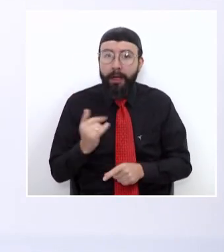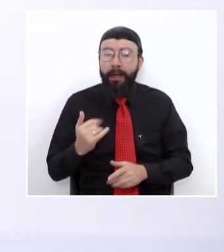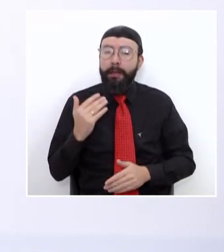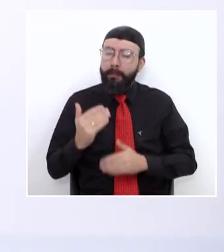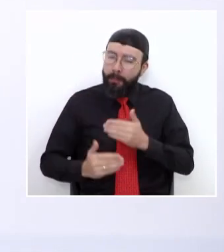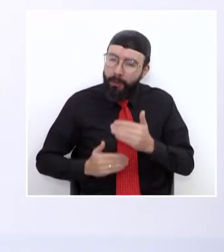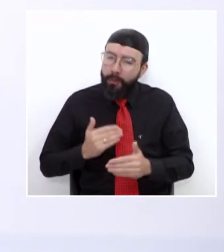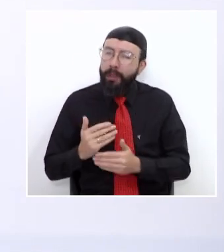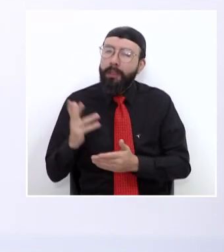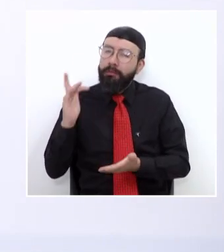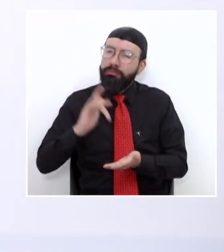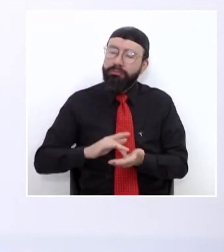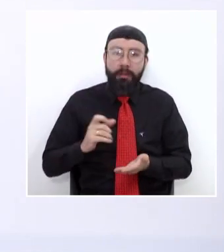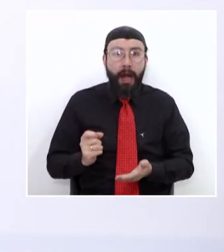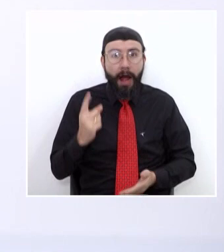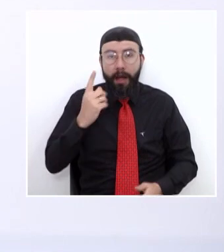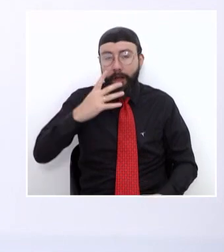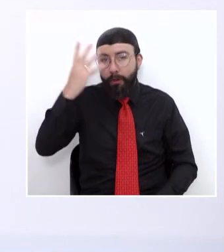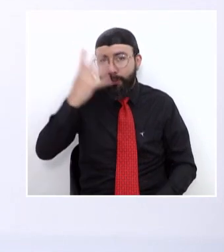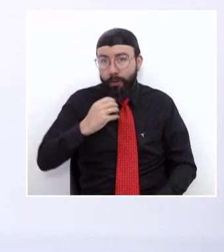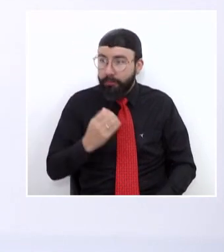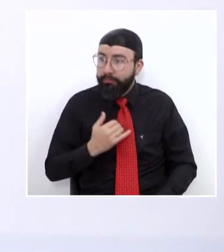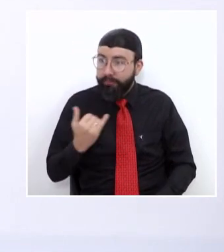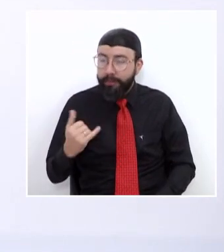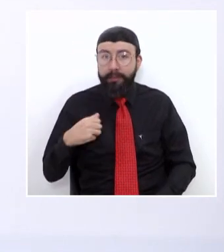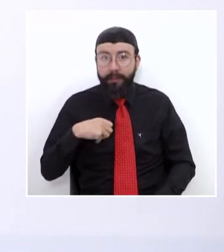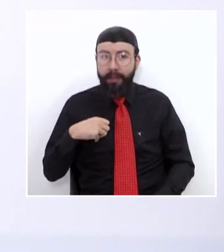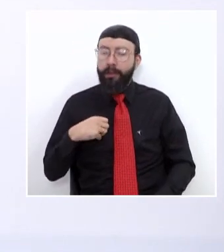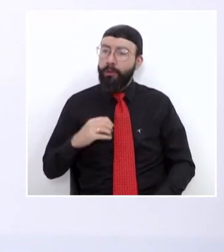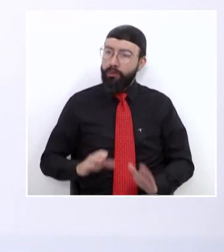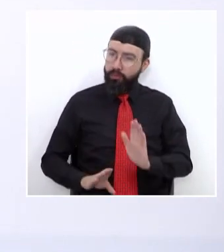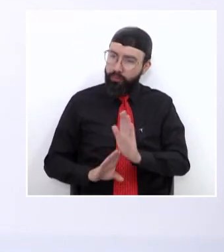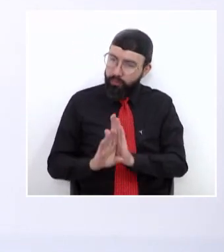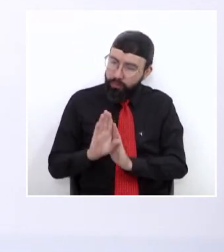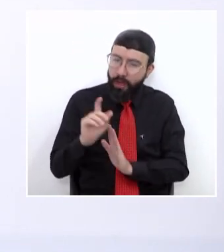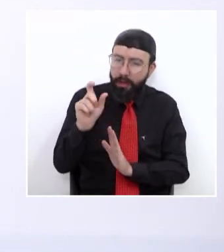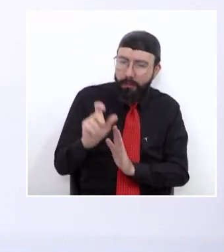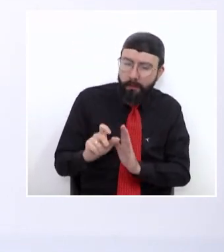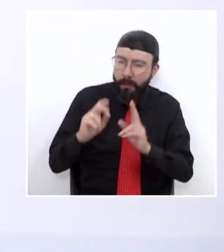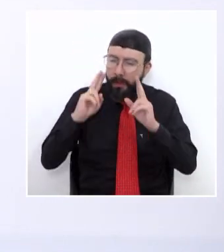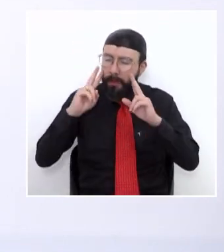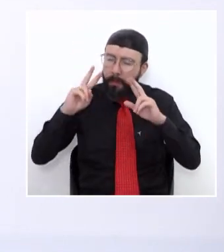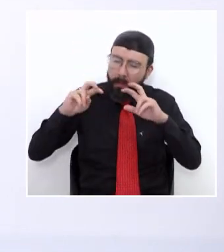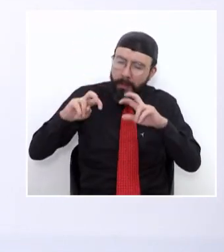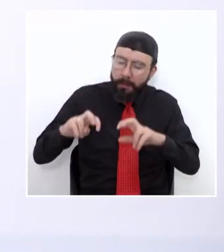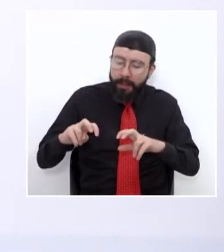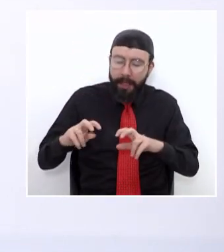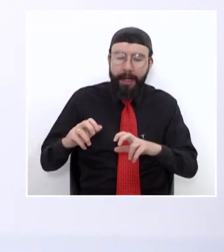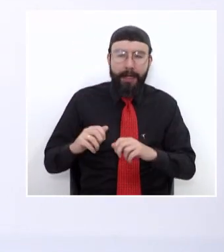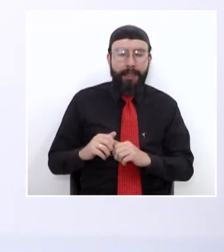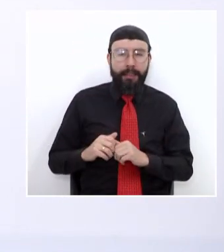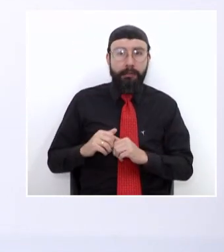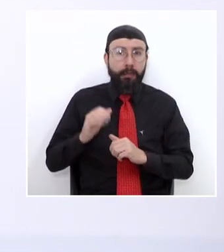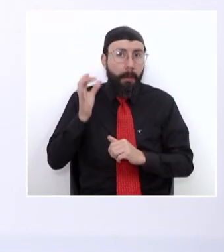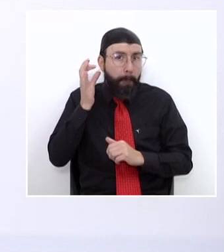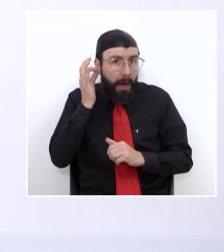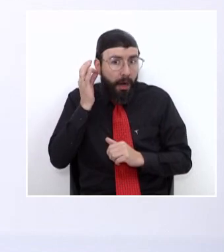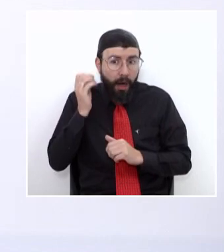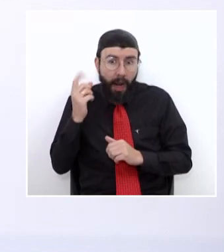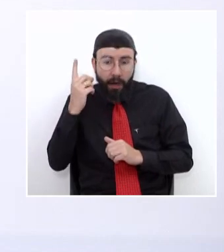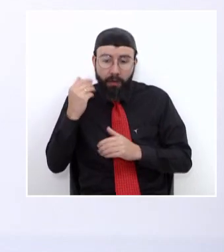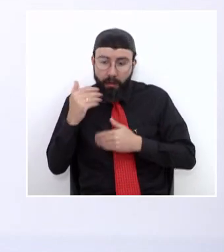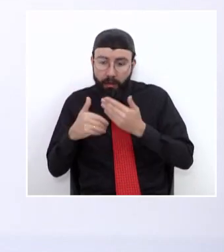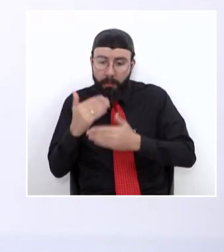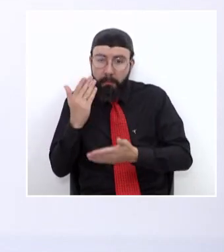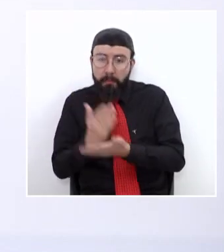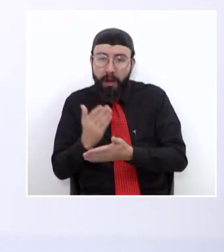Entonces es algo muy bonito porque aparte de diagnóstico, aparte de ser un foco interferente, es decir, que nos puede llevar a un proceso de enfermedad, también